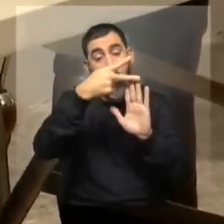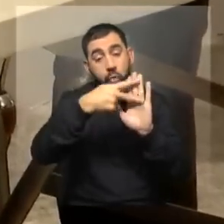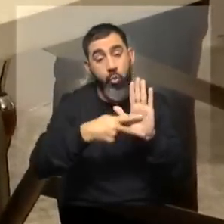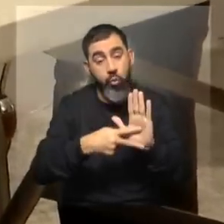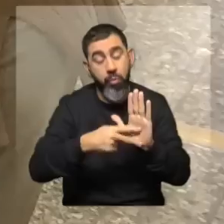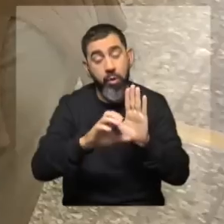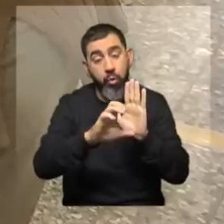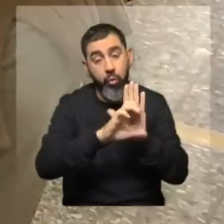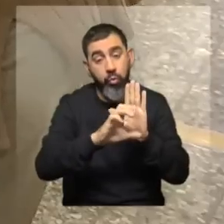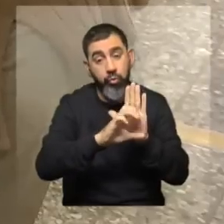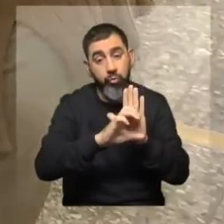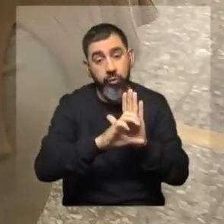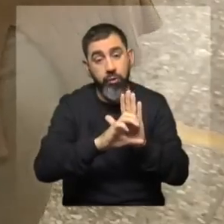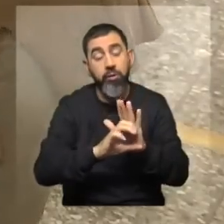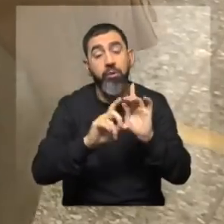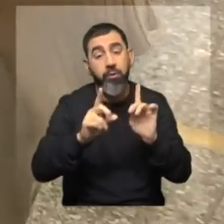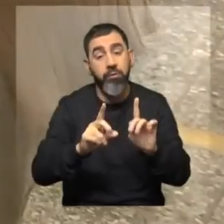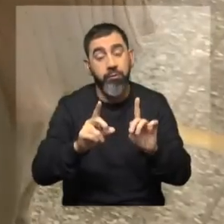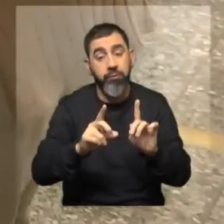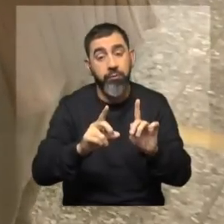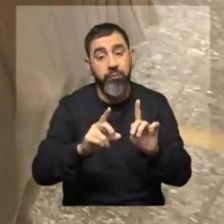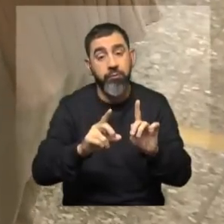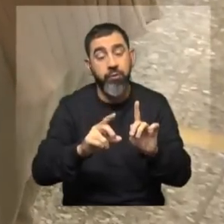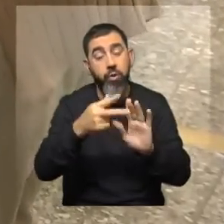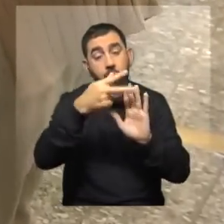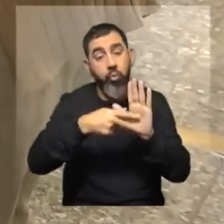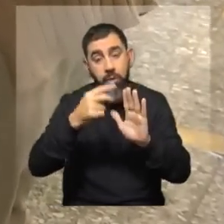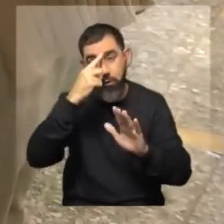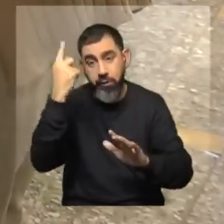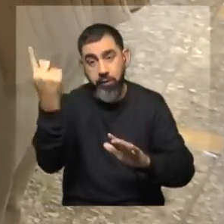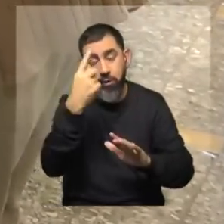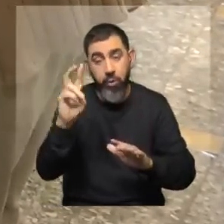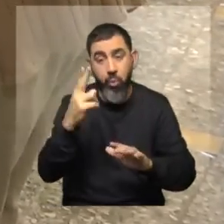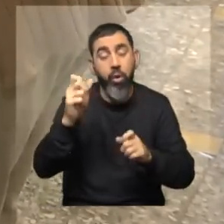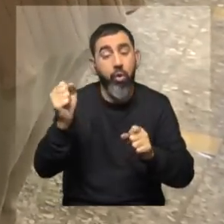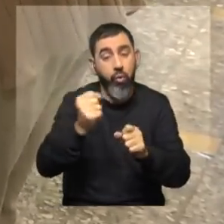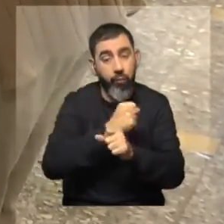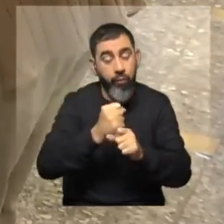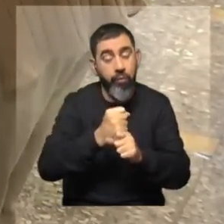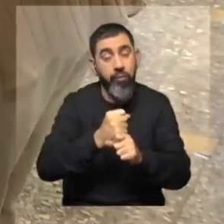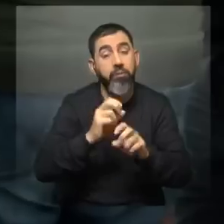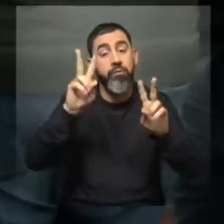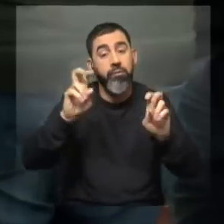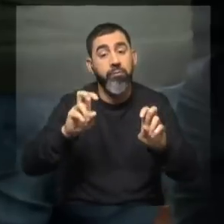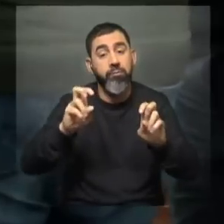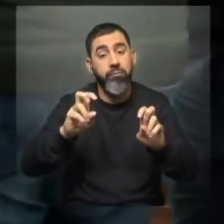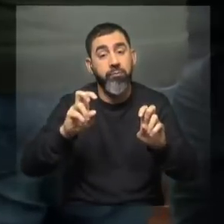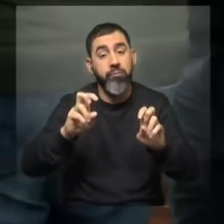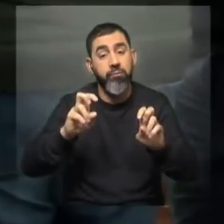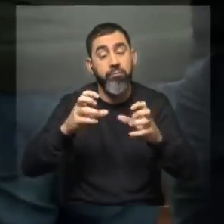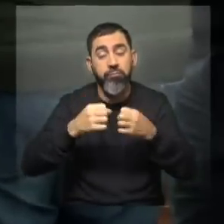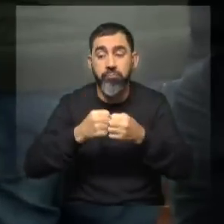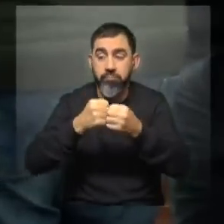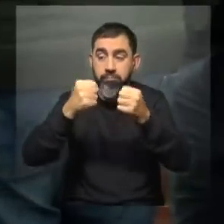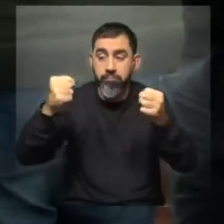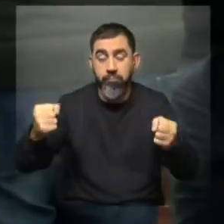constitucional también incluso con de la normativa internacional que el uruguaya ratificado es la de mirarlo con la amplitud